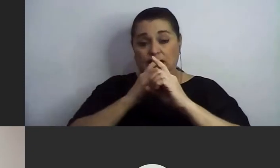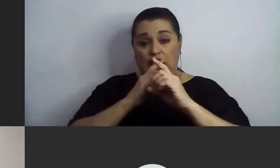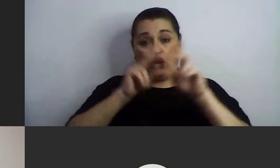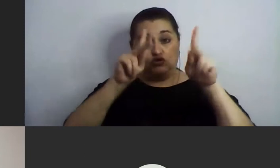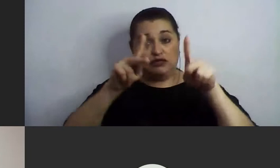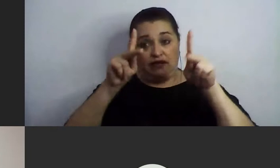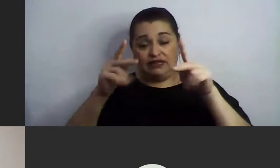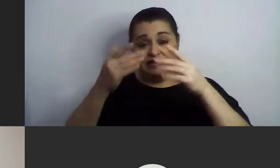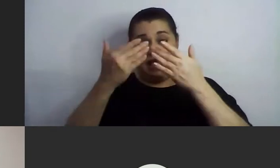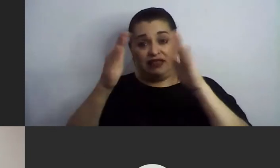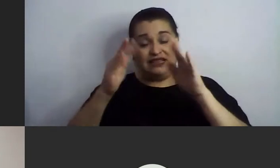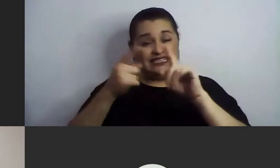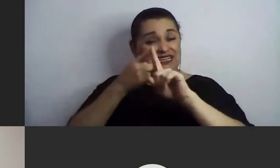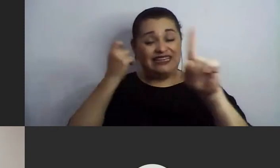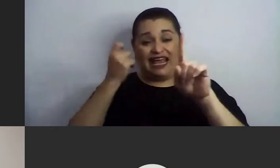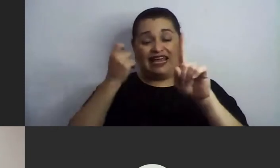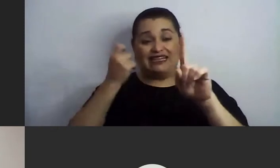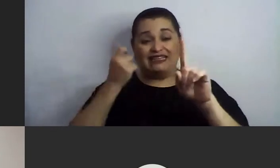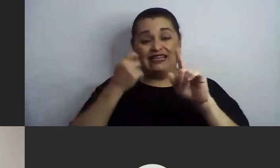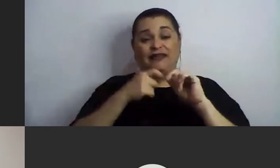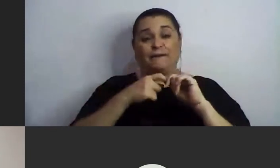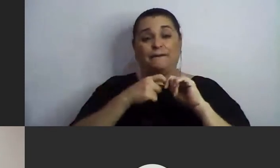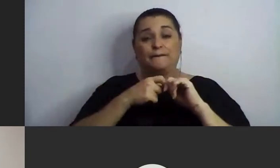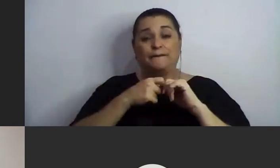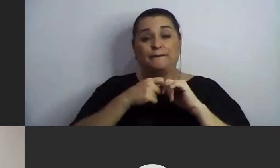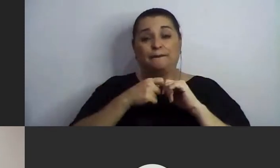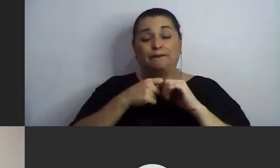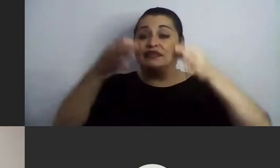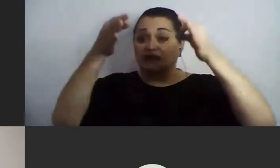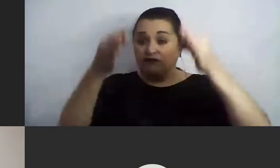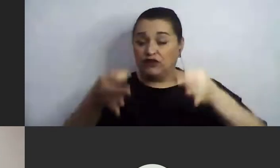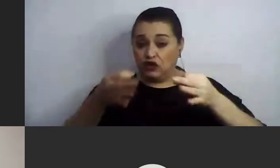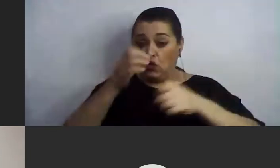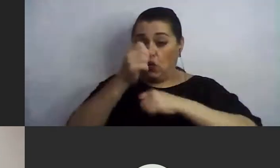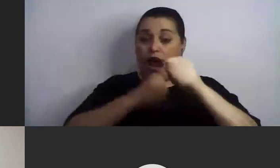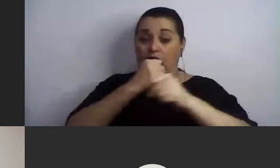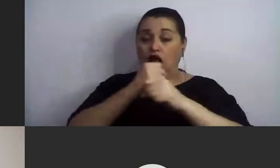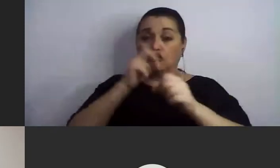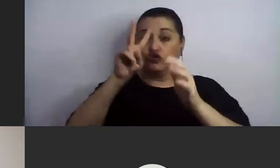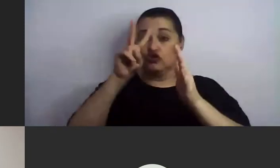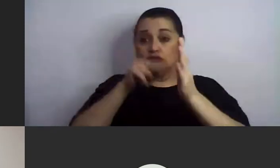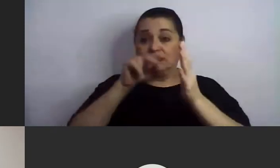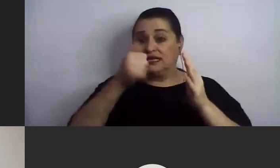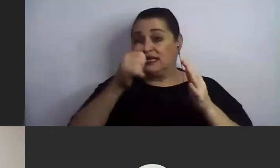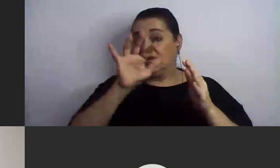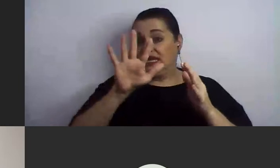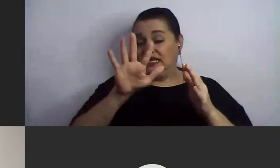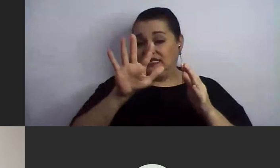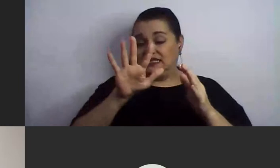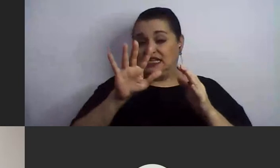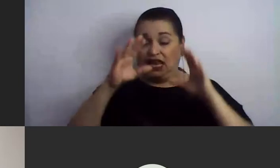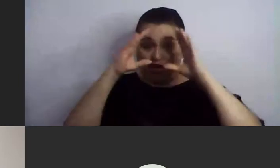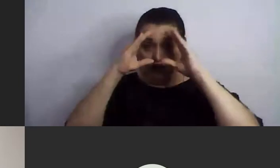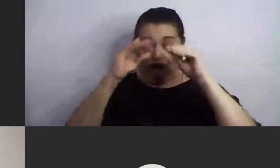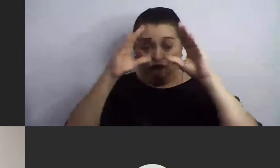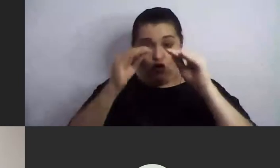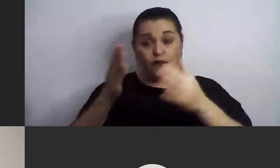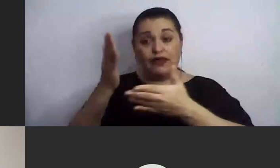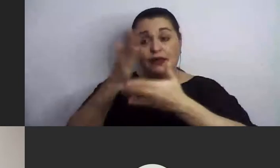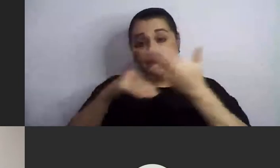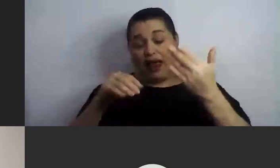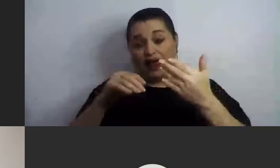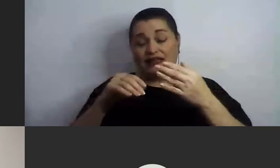desde que se se definió en el año 2015 este informe de parte de